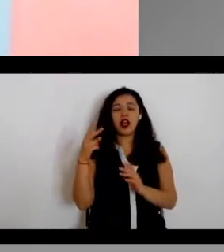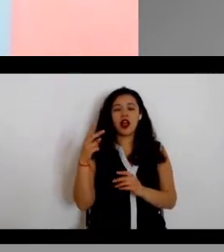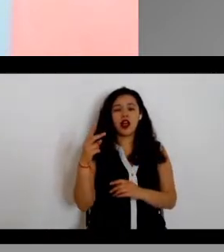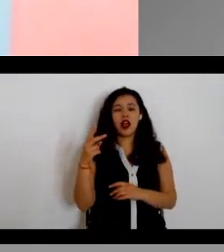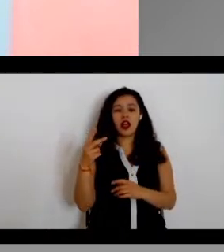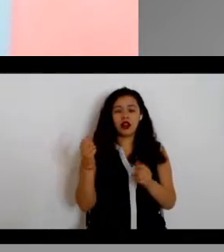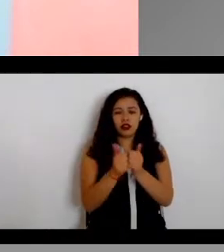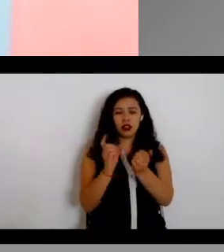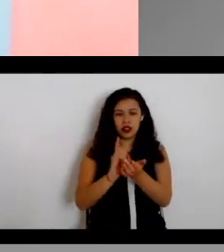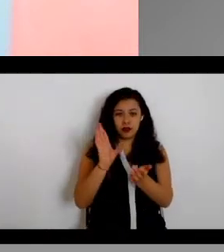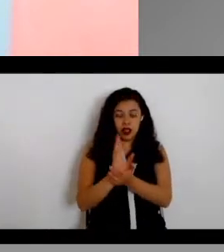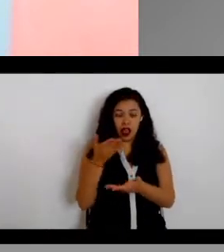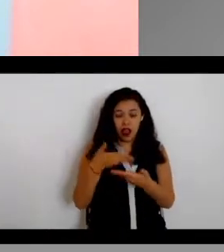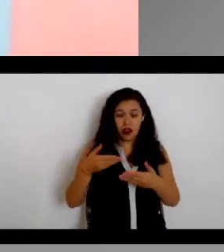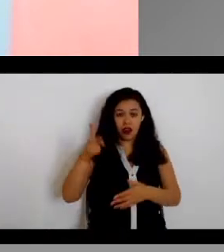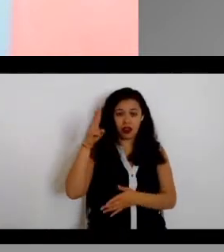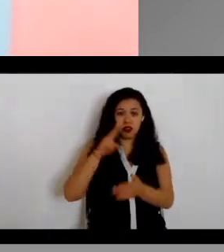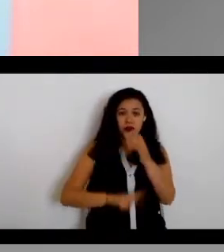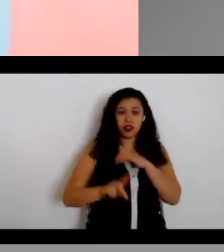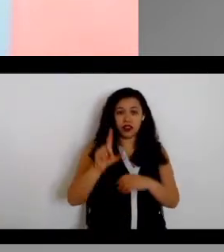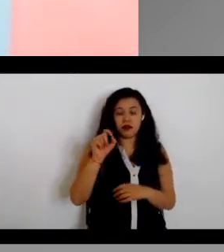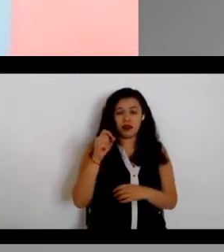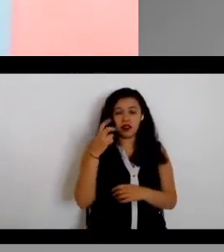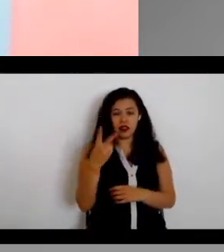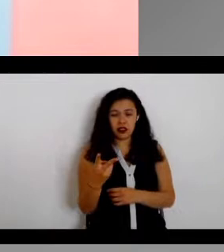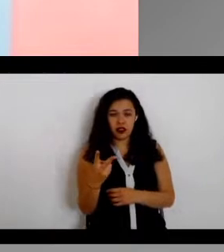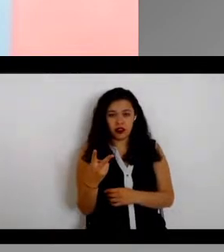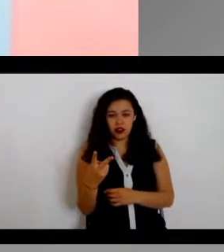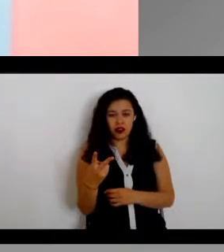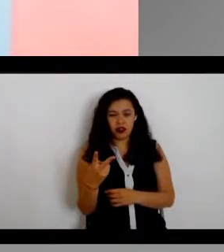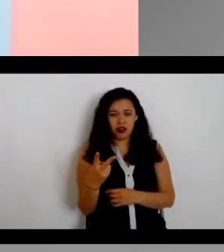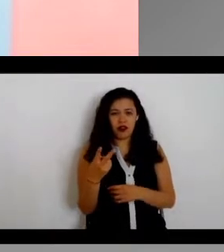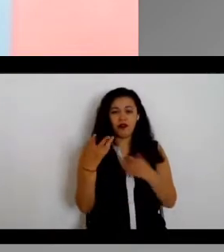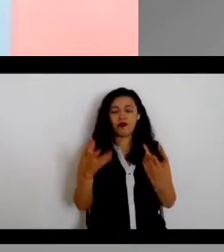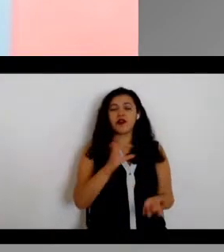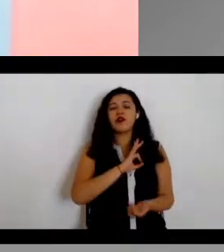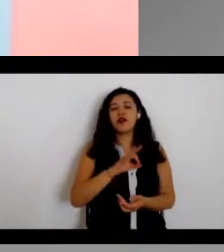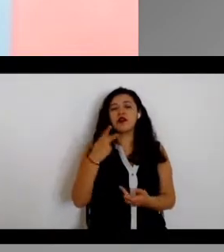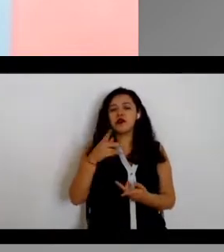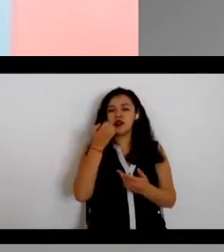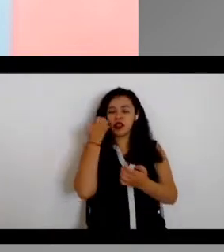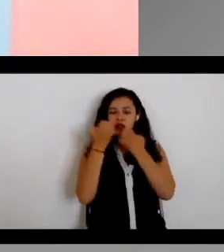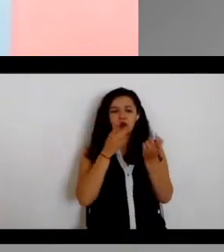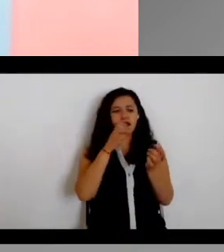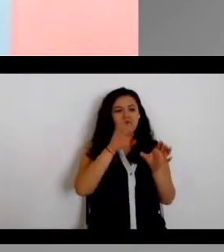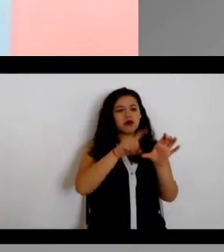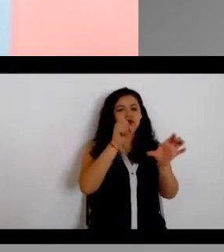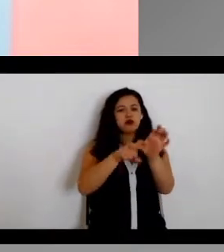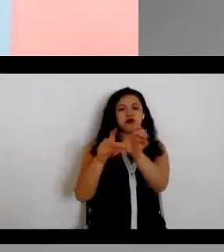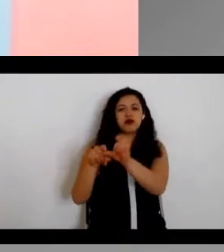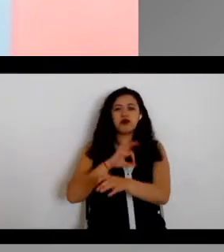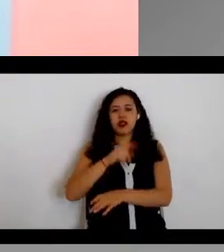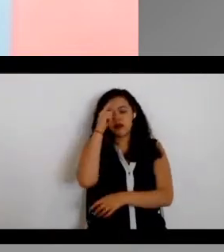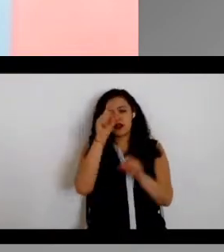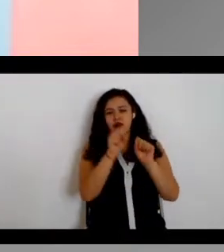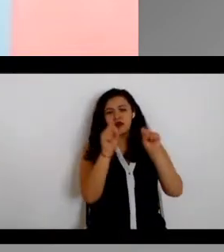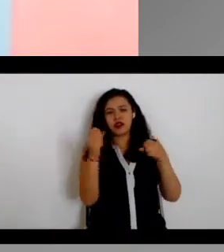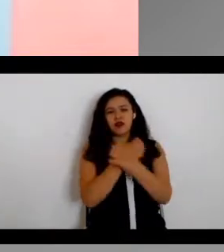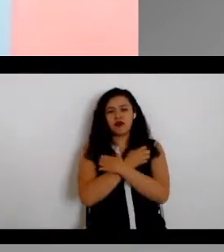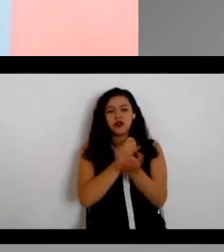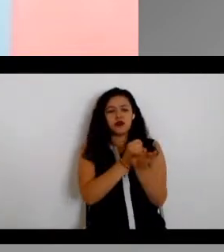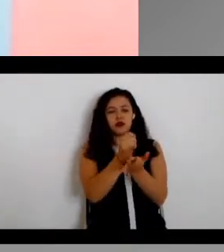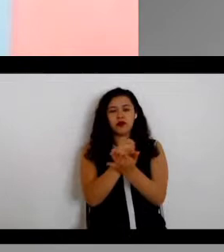escoger cualquier escuela en la cual deben y pueden desarrollar su sistema educativo. Y por último, también dentro de estas